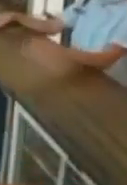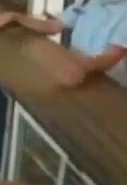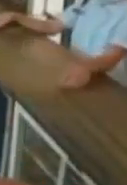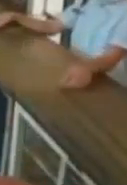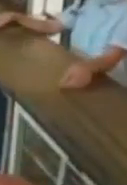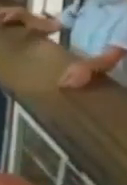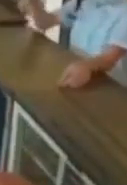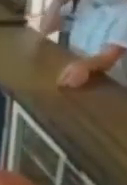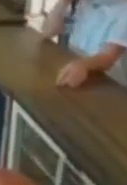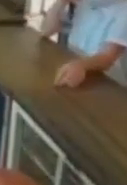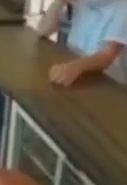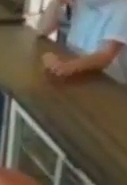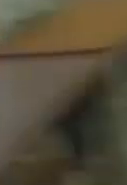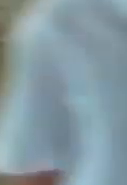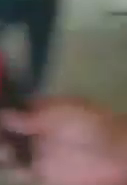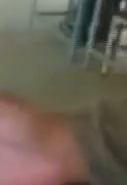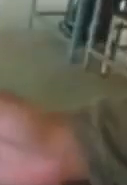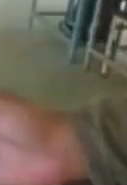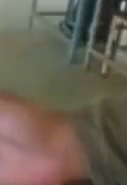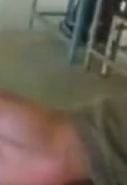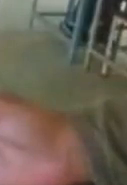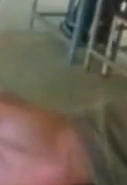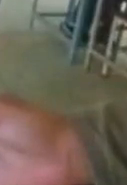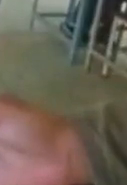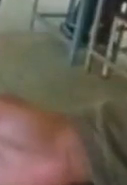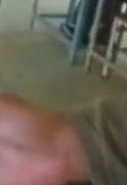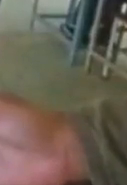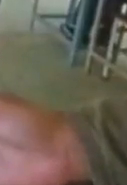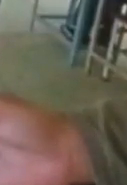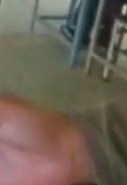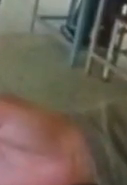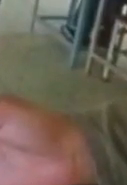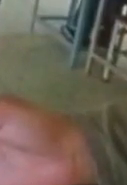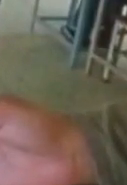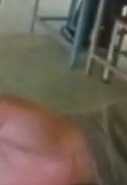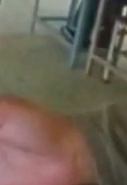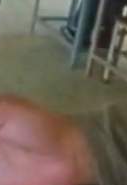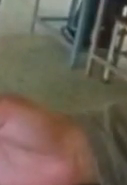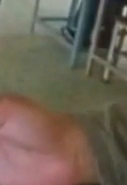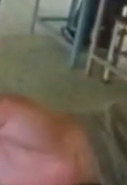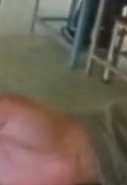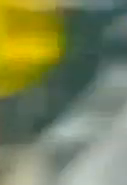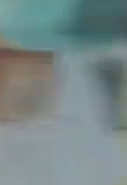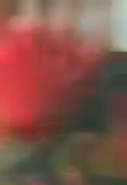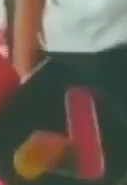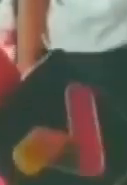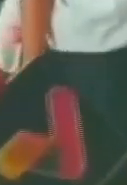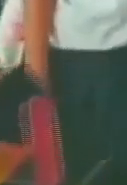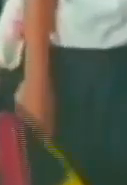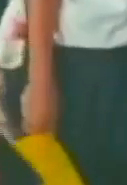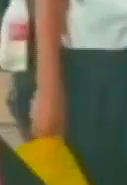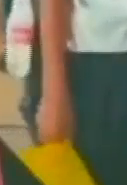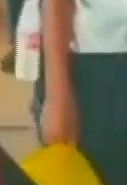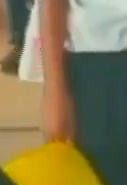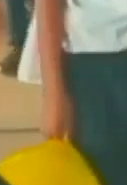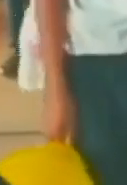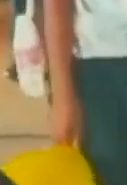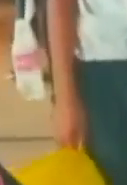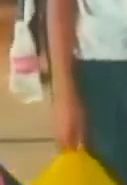Saludarse con el codo, con los pies. Siempre se pongan el tapabocas y que se echen alcohol a cada rato. Más nunca he visto